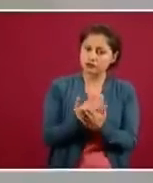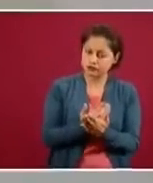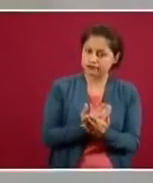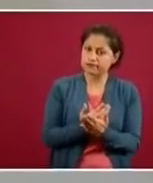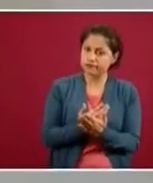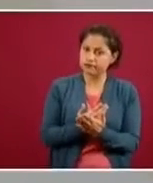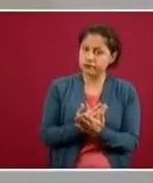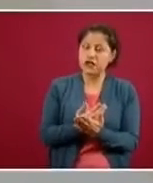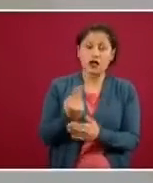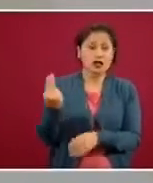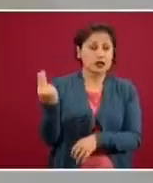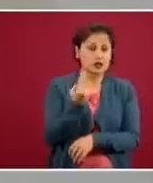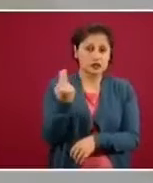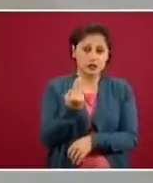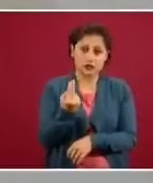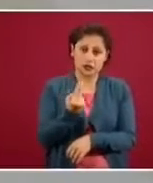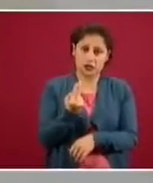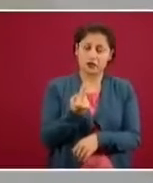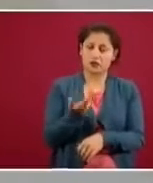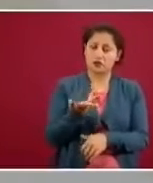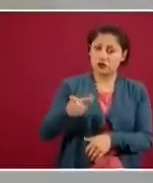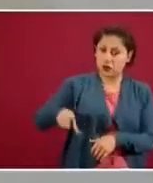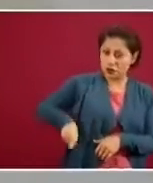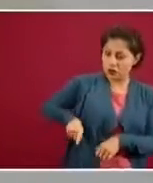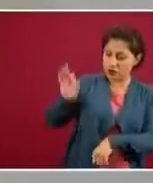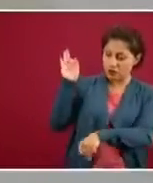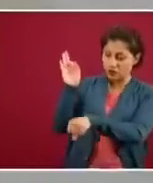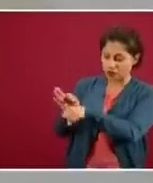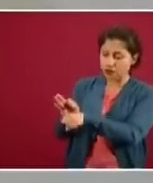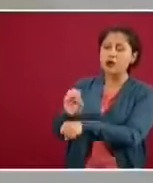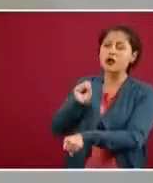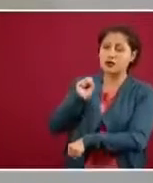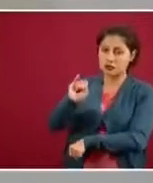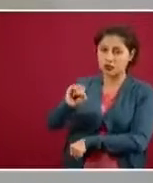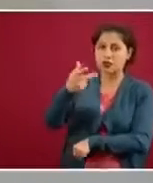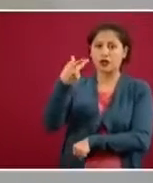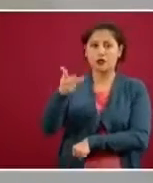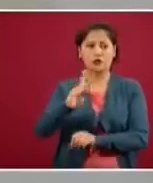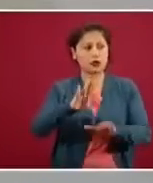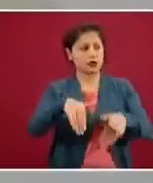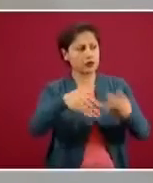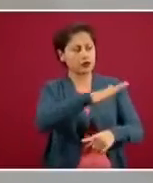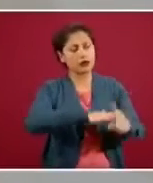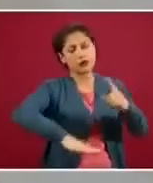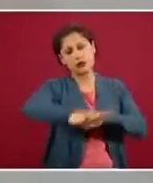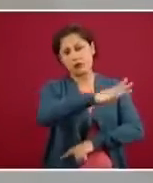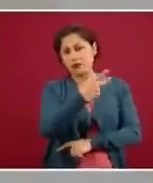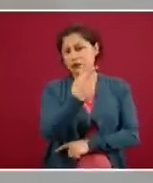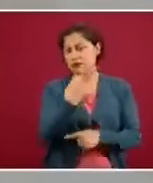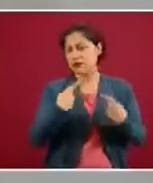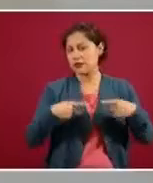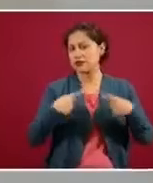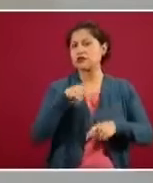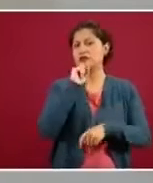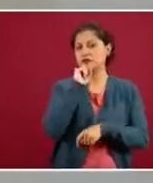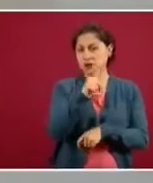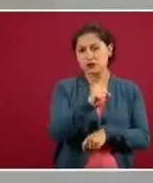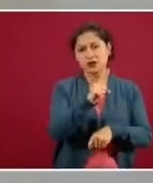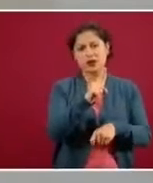del Estado, pero también por parte de la población. Confiamos en que la solidaridad natural, el